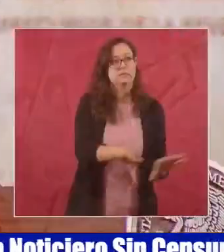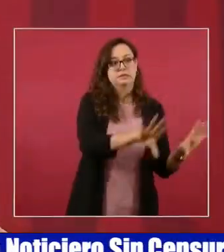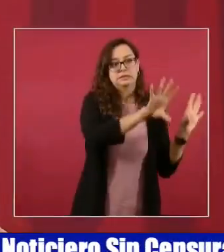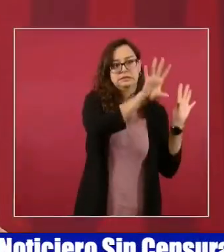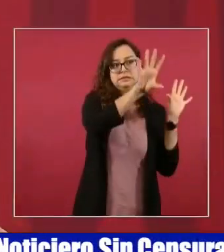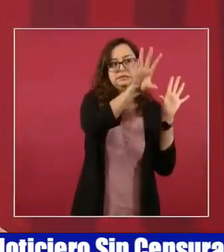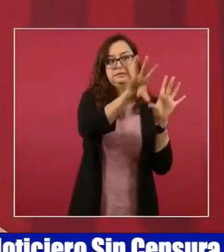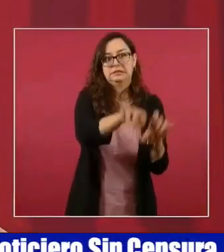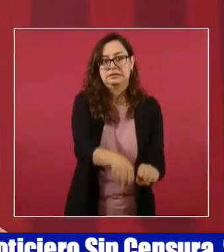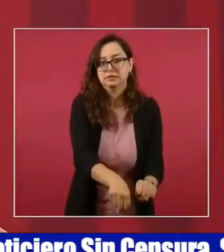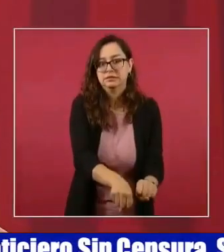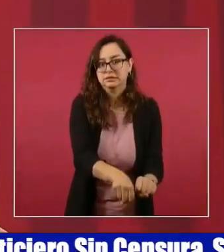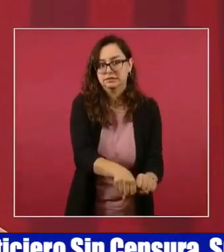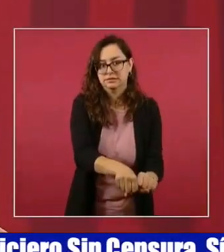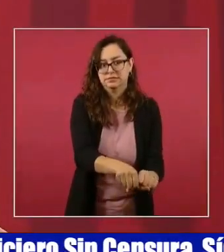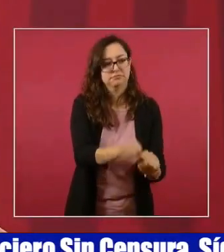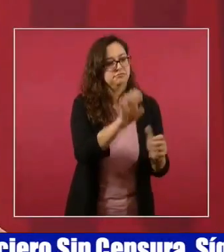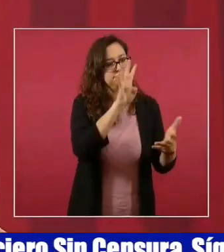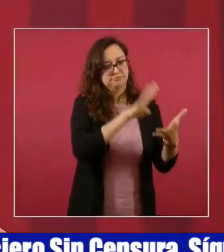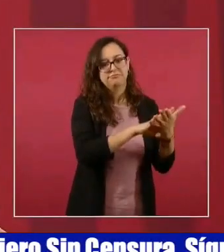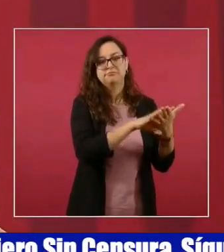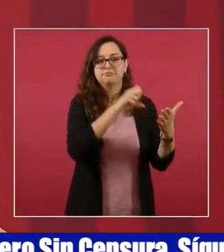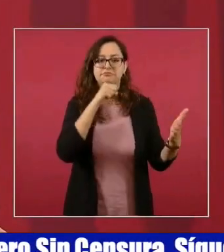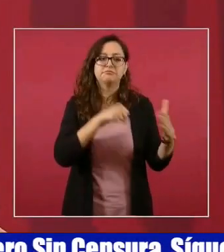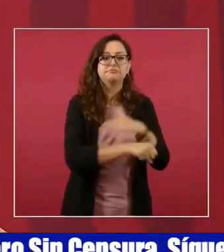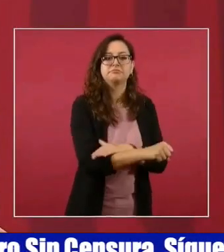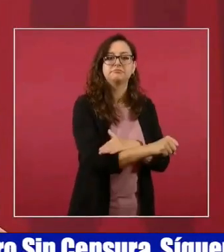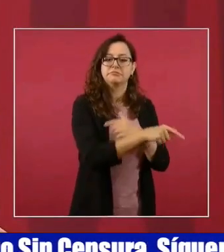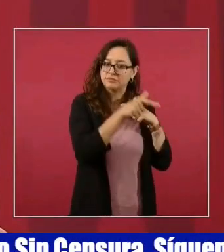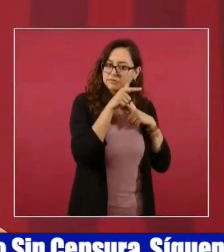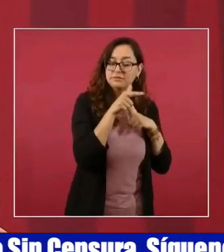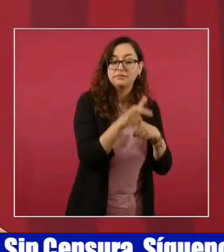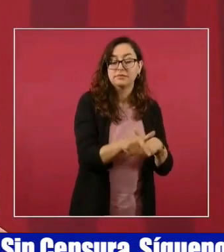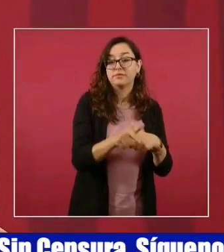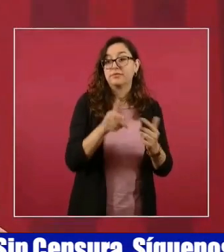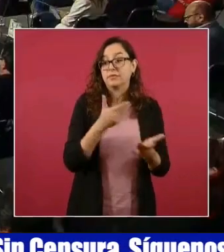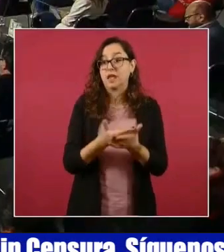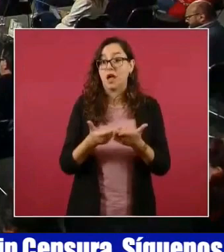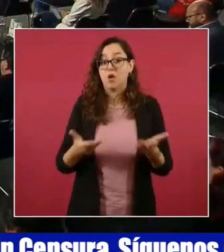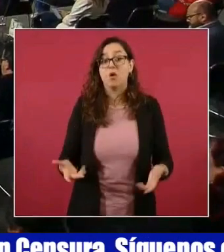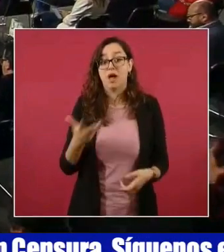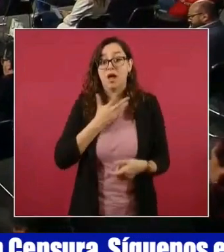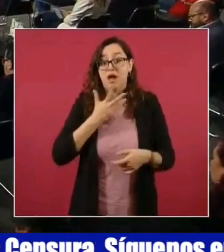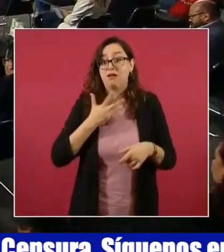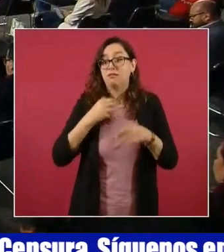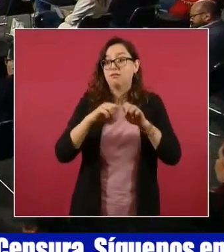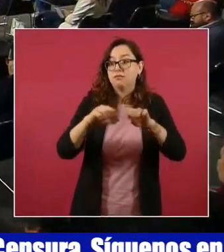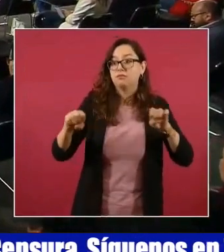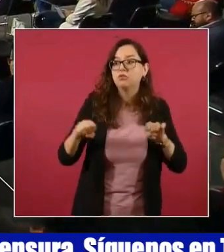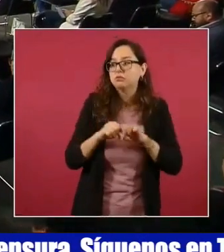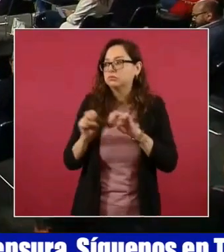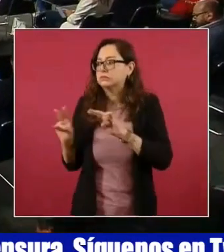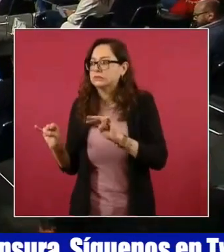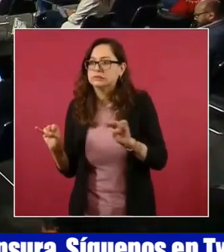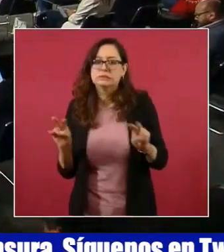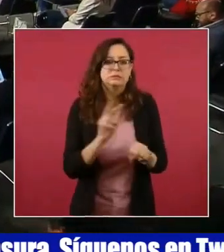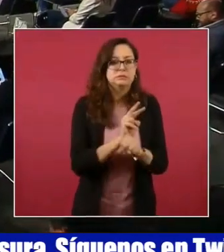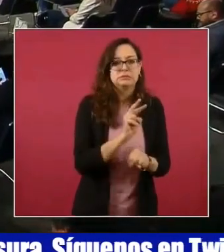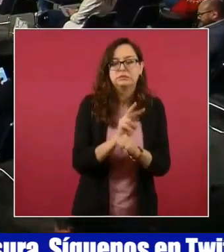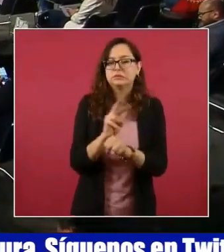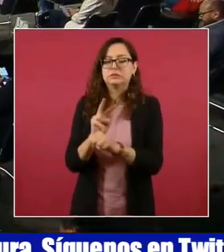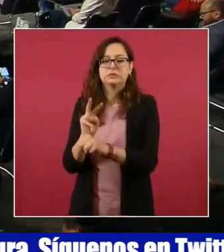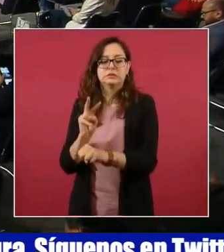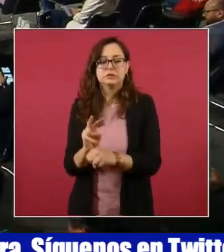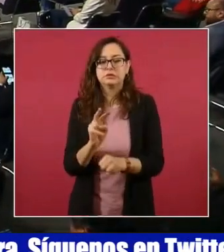a los pobres o la bancarización a todos los pueblos. La oposición puede mofarse de los magros resultados en la construcción de bancos del